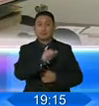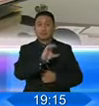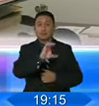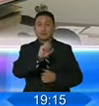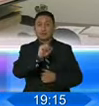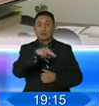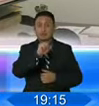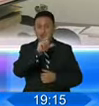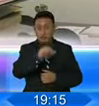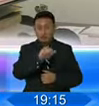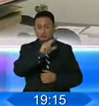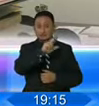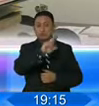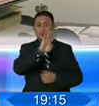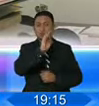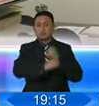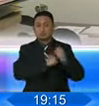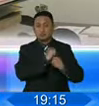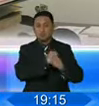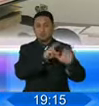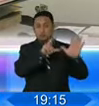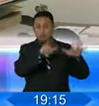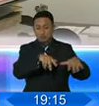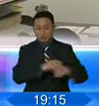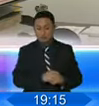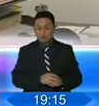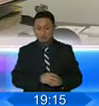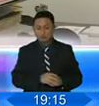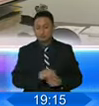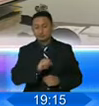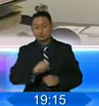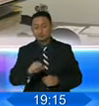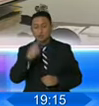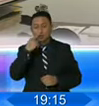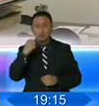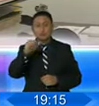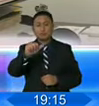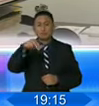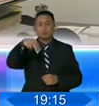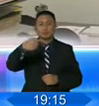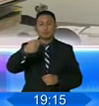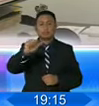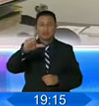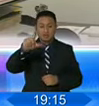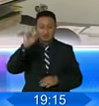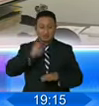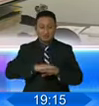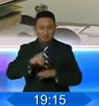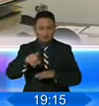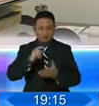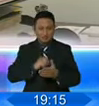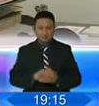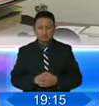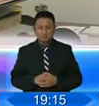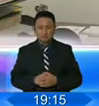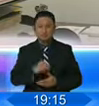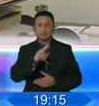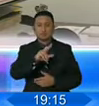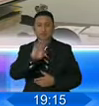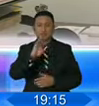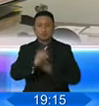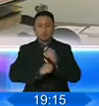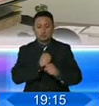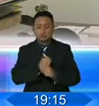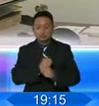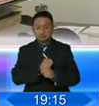Chamorro, hija en este caso de la víctima, 34 años, 8 meses también al señor Ángel Gil como coautor de este delito y la sentencia de 8